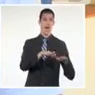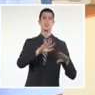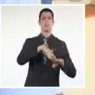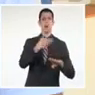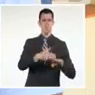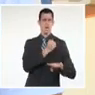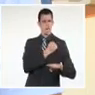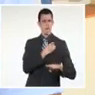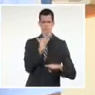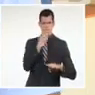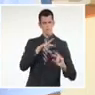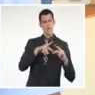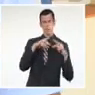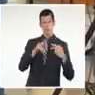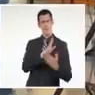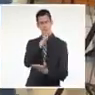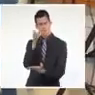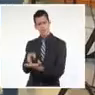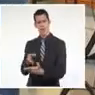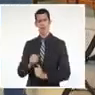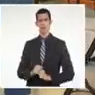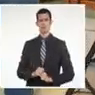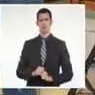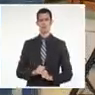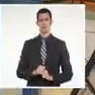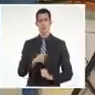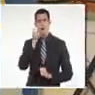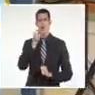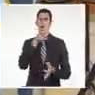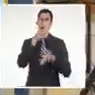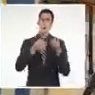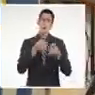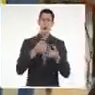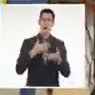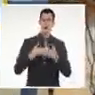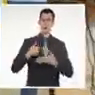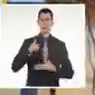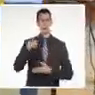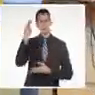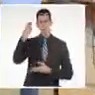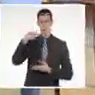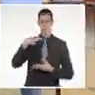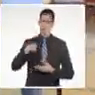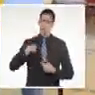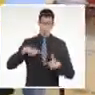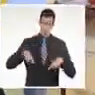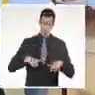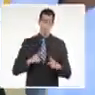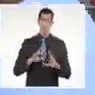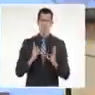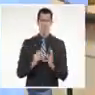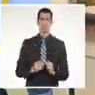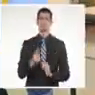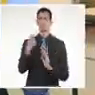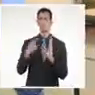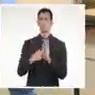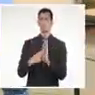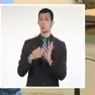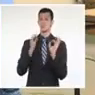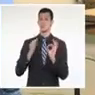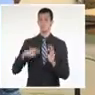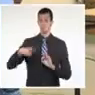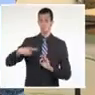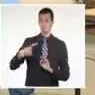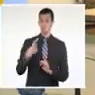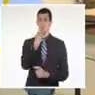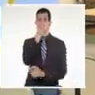han encomendado por parte de mi empresa. Como no, constantemente nos están haciendo preguntas por parte de la dirección del hospital y por parte de la dirección de la empresa